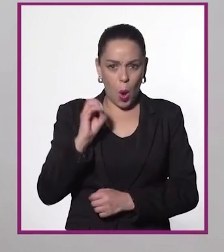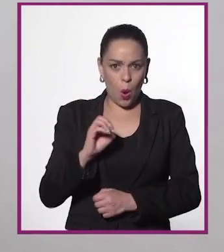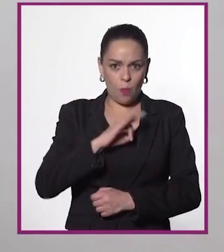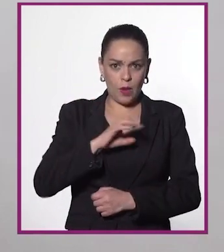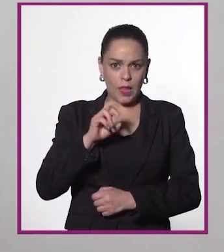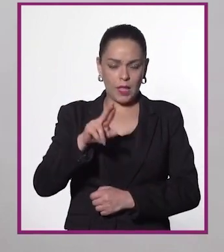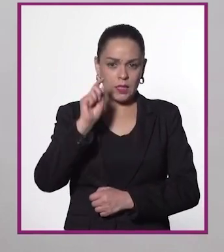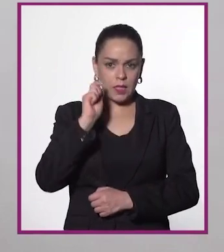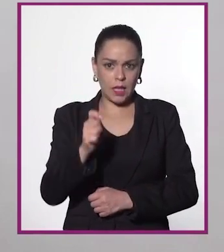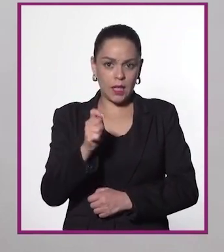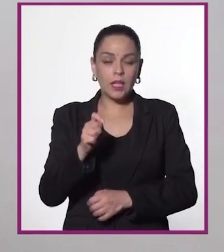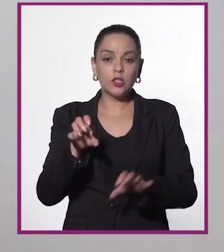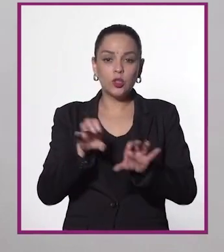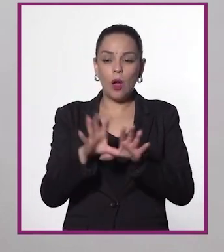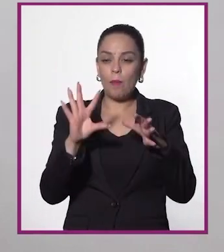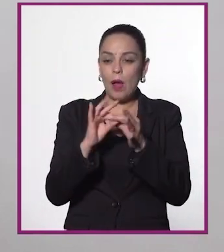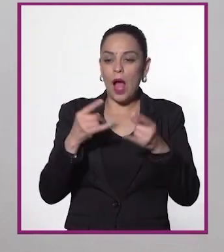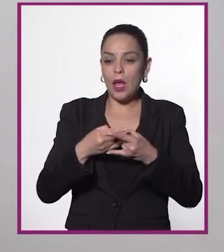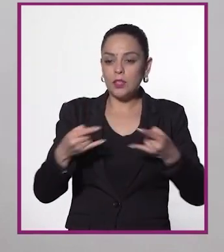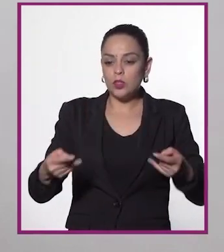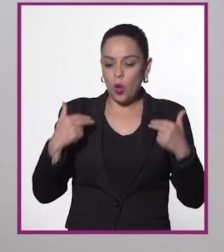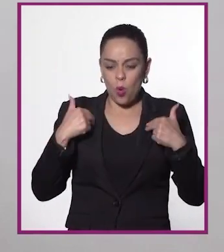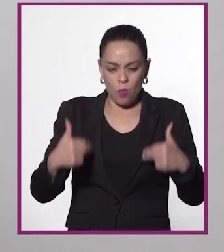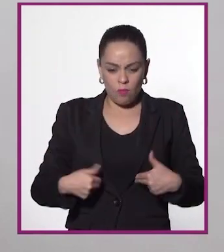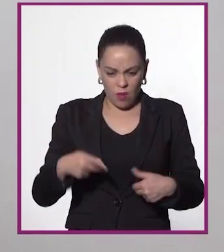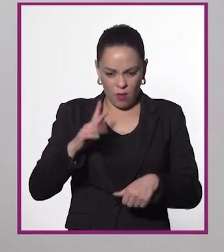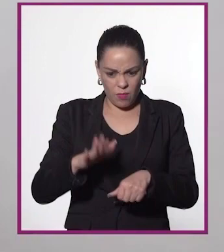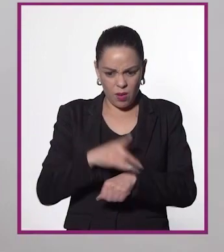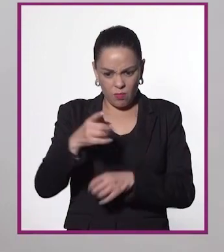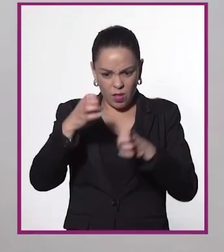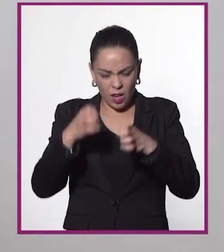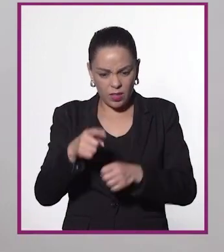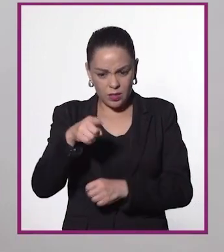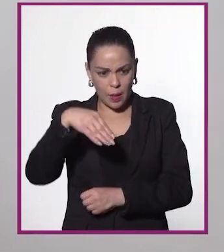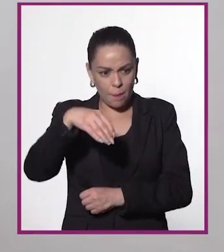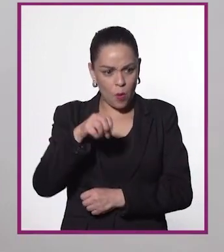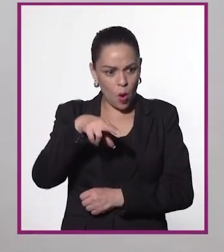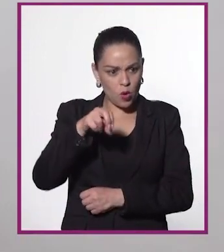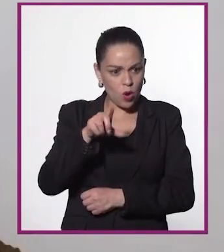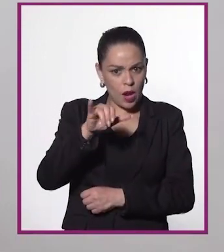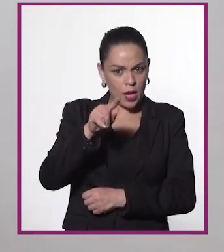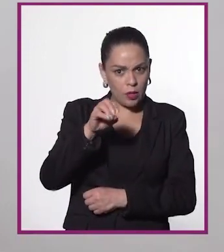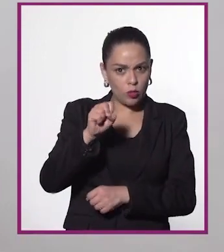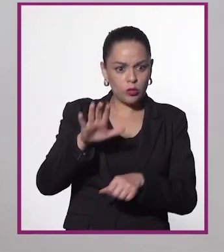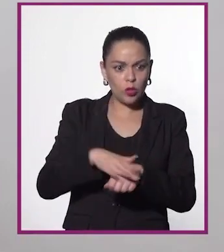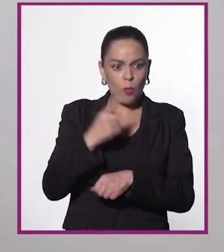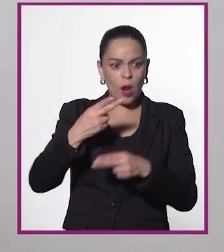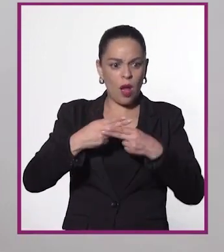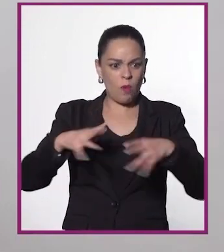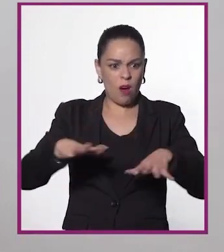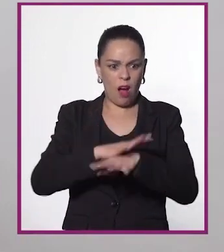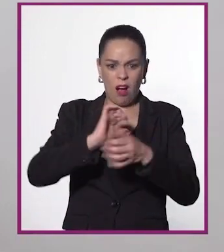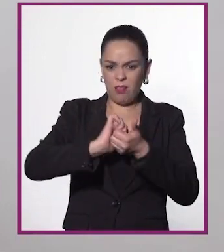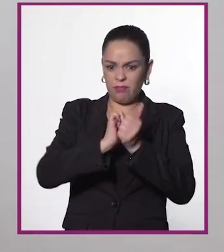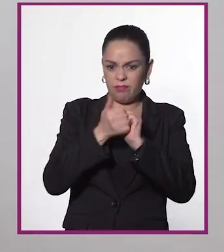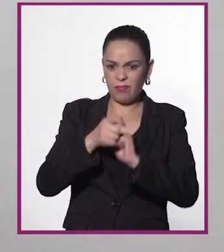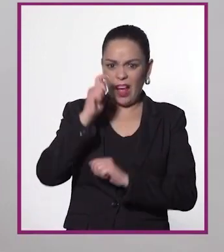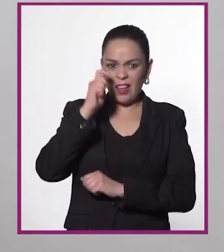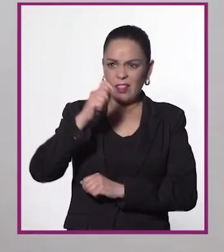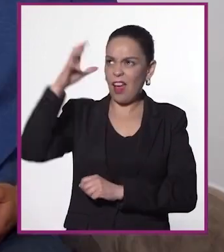un documental de la humanidad, pero no sé por qué están ahí los monolitos o por qué el hueso se transforma en un satélite